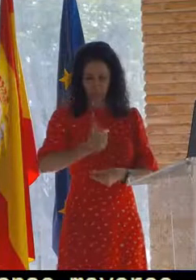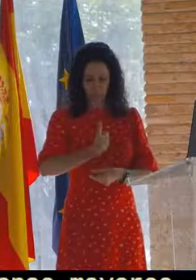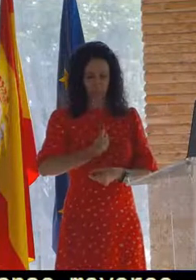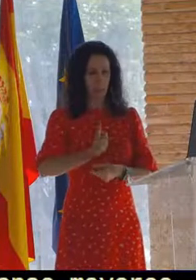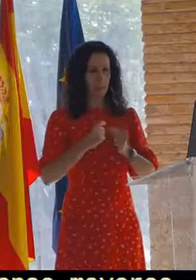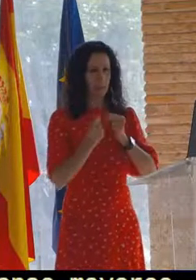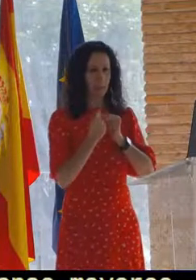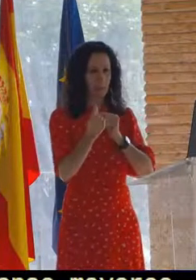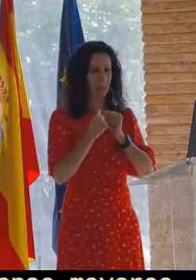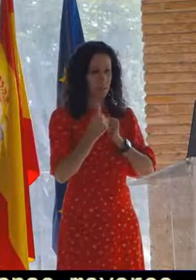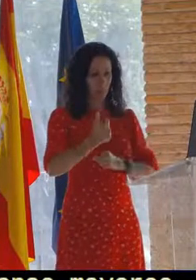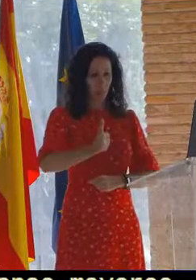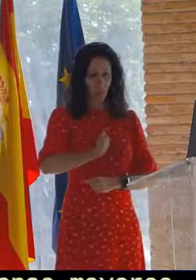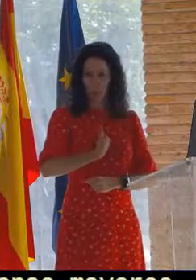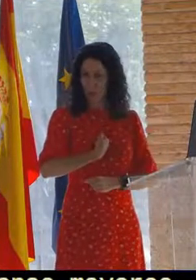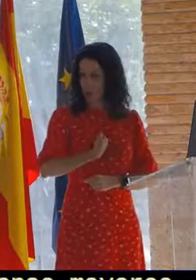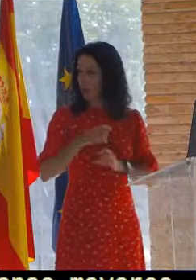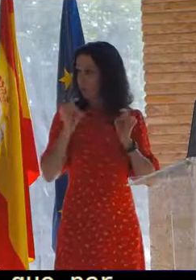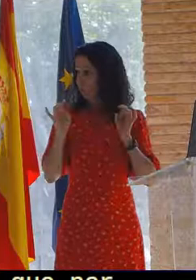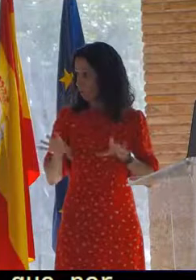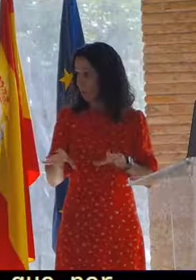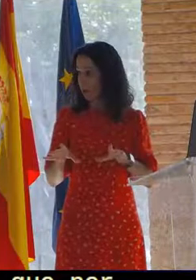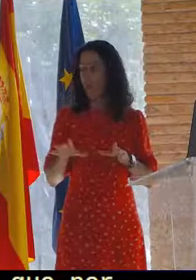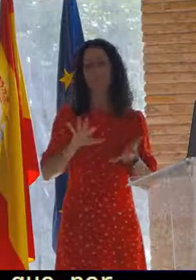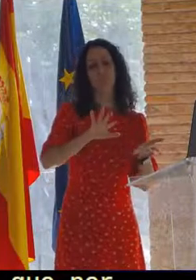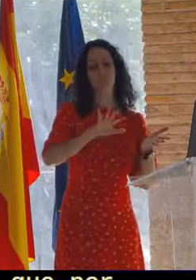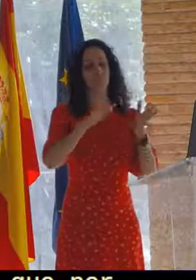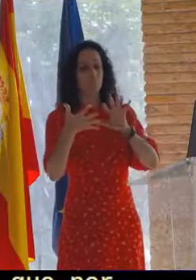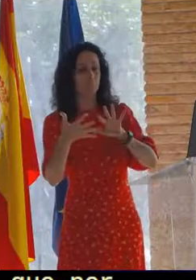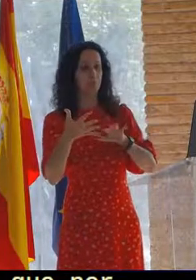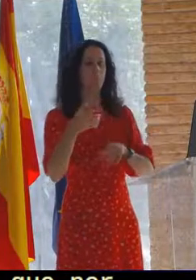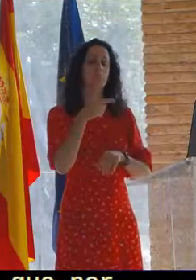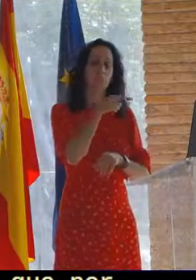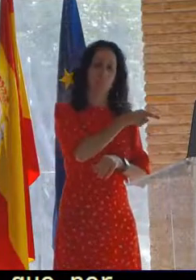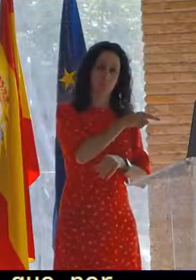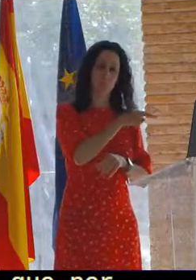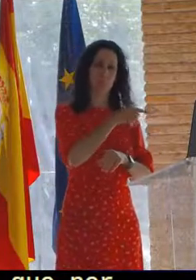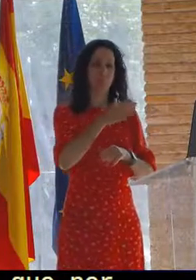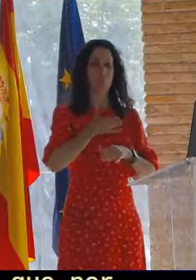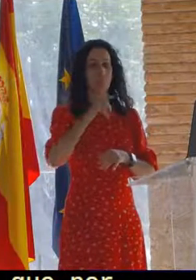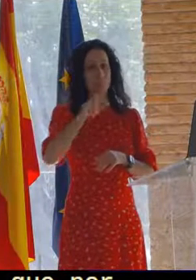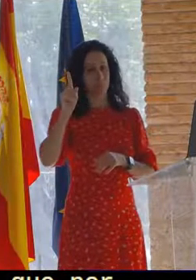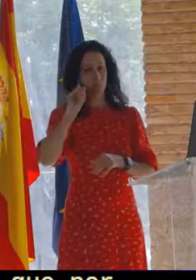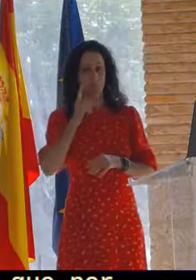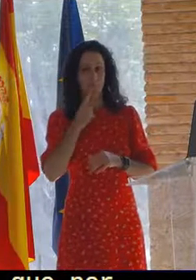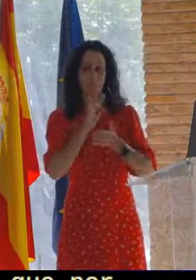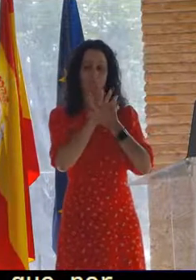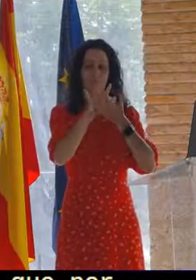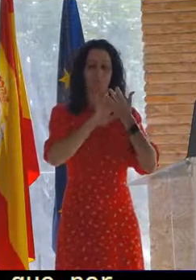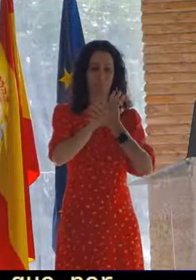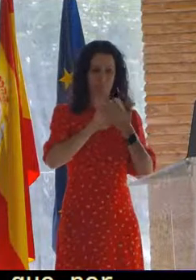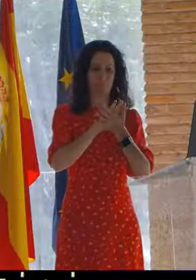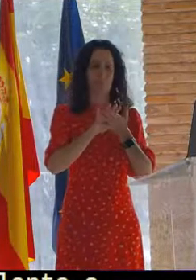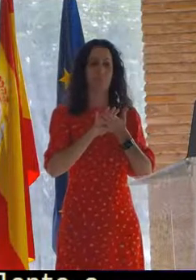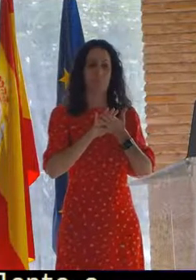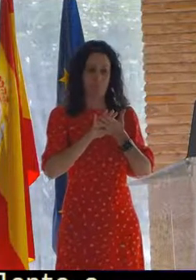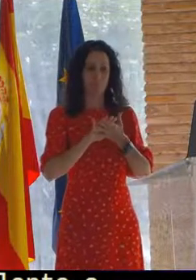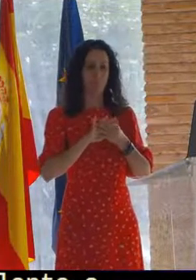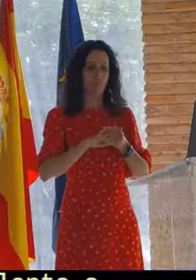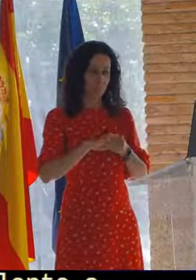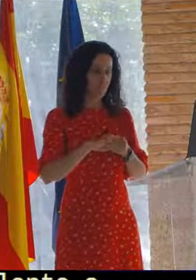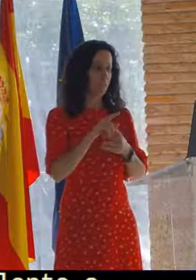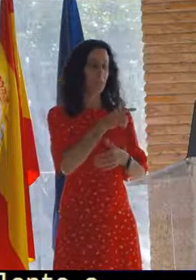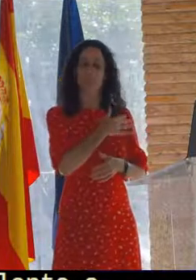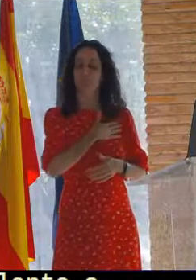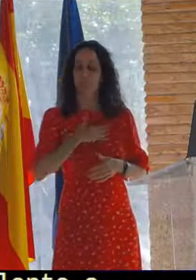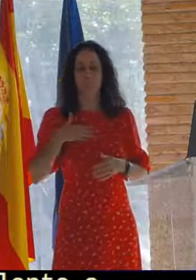o en residencias es igual que por ejemplo el botón de teleasistencia pues es eh lo equivalente a personas sordas sería pues para